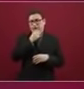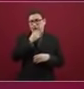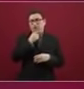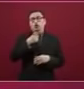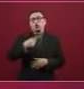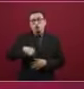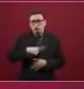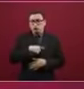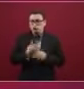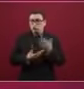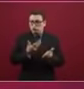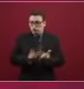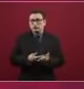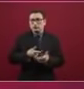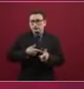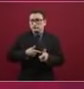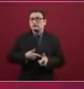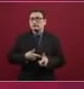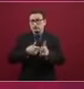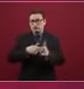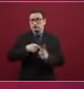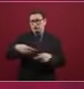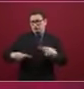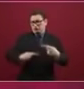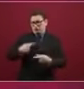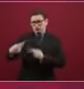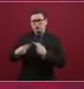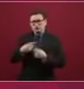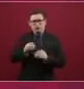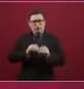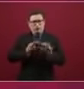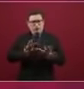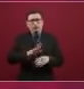hemos planteado y se nos ha cuestionado como un